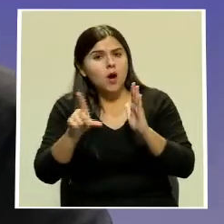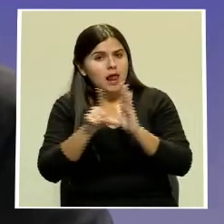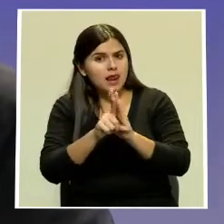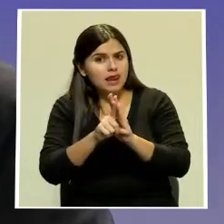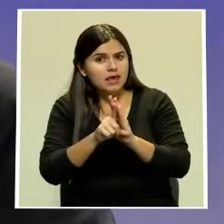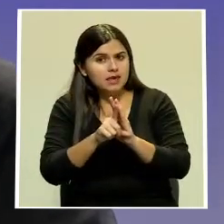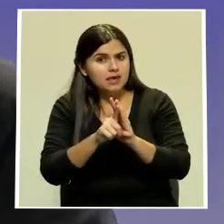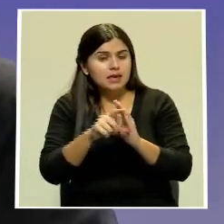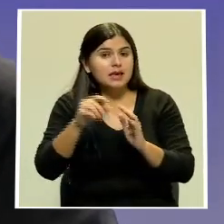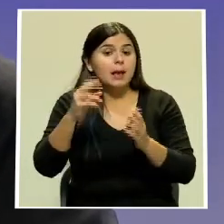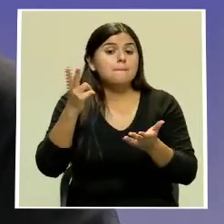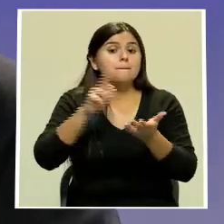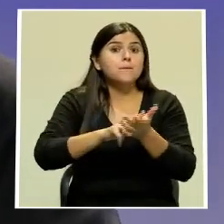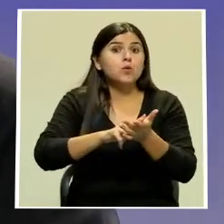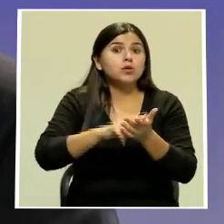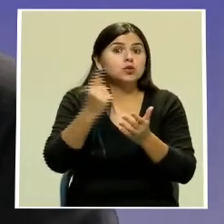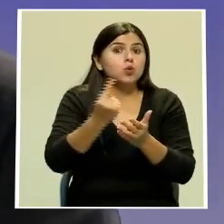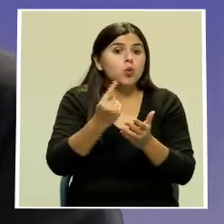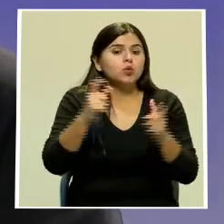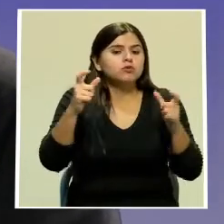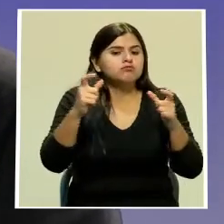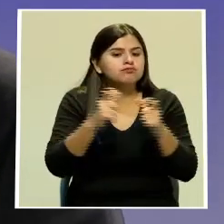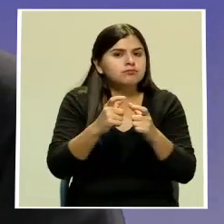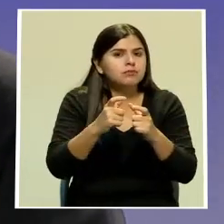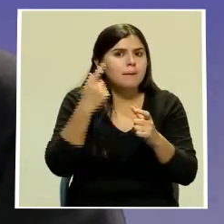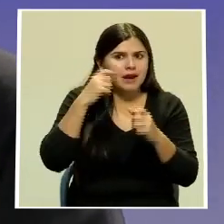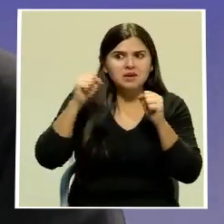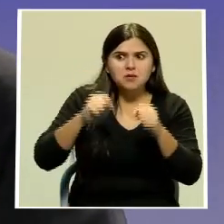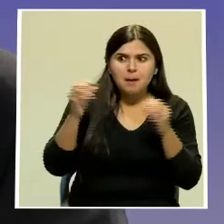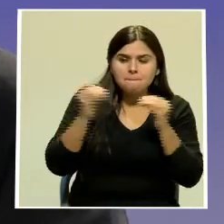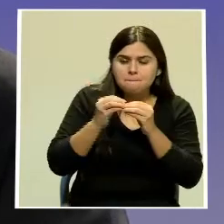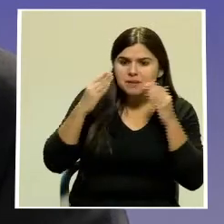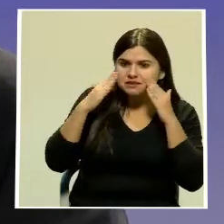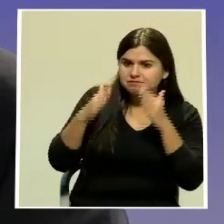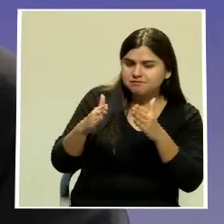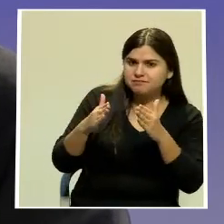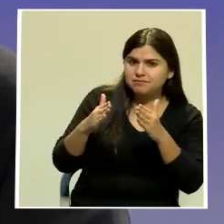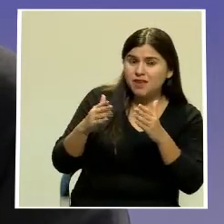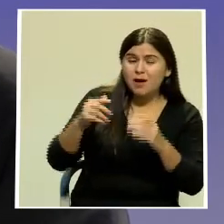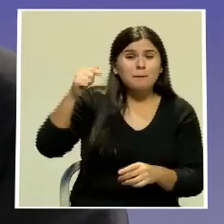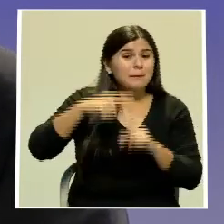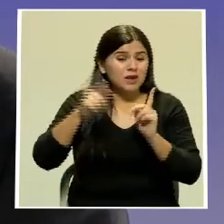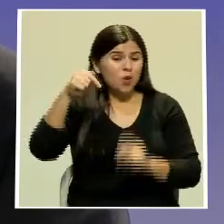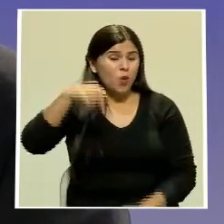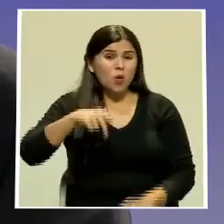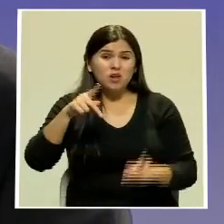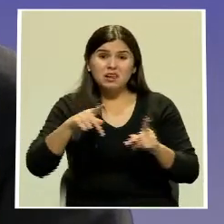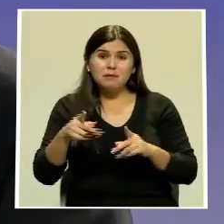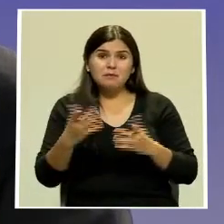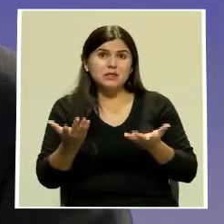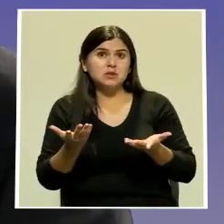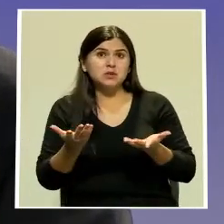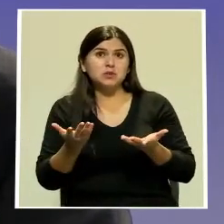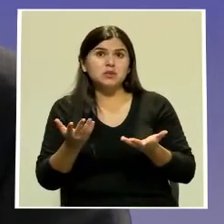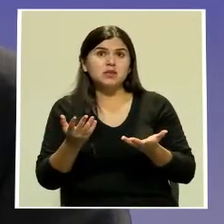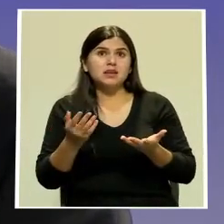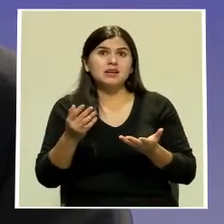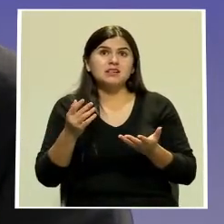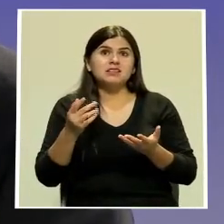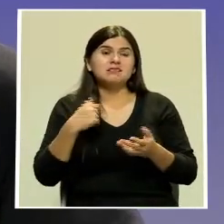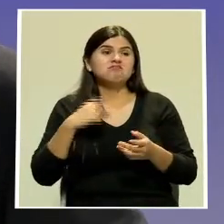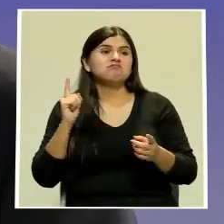arancel, el impuesto único, para que fuera más atractivo. Hoy las personas anteriormente no les era nada favorable trasladarse hacia la zona sur, asistir